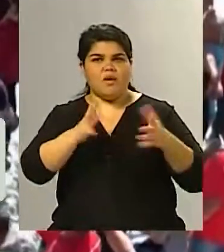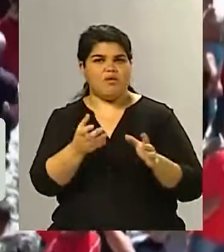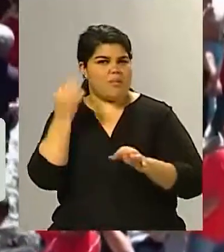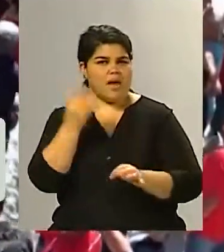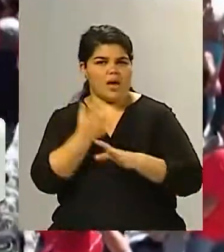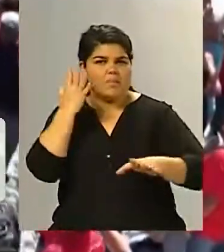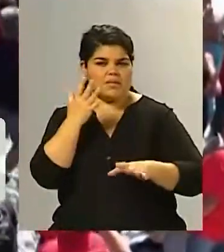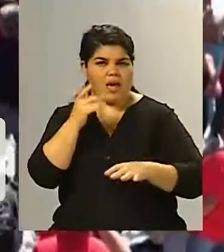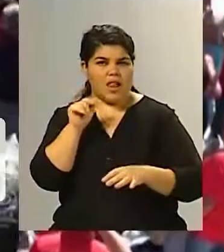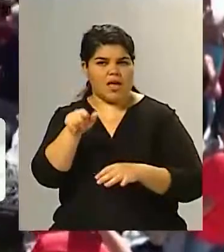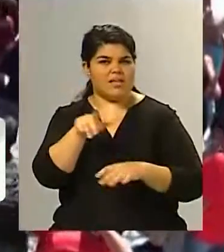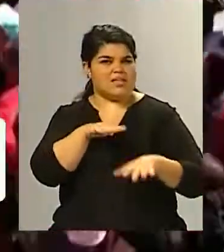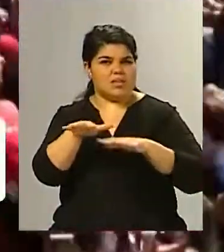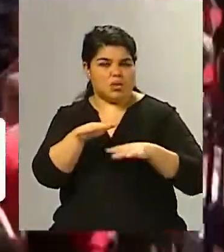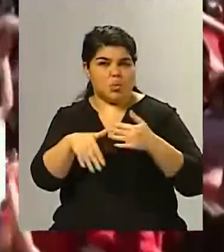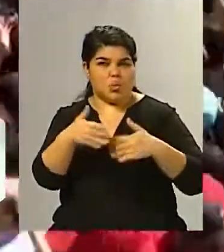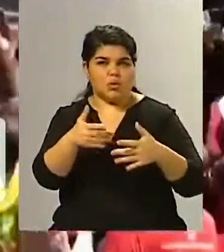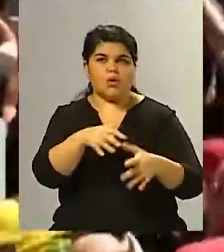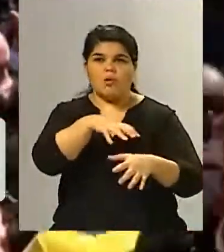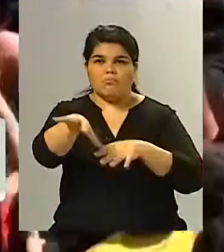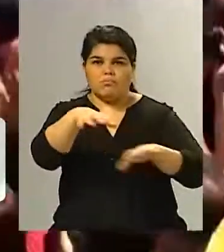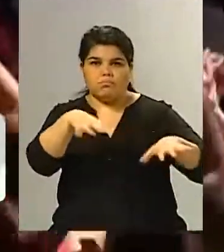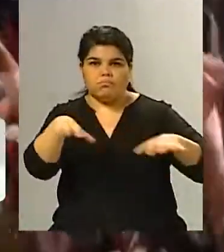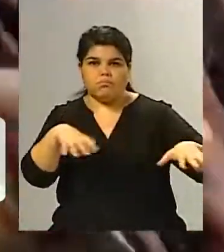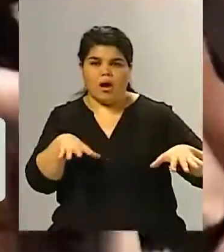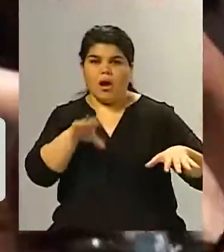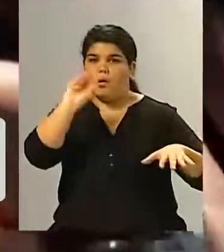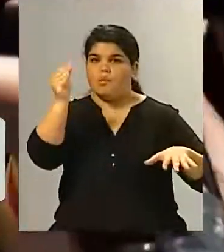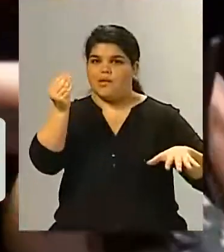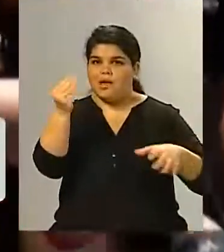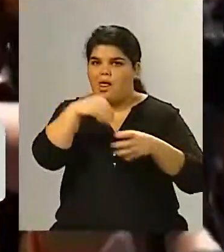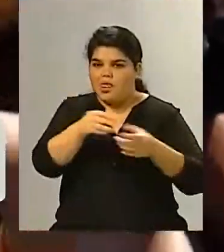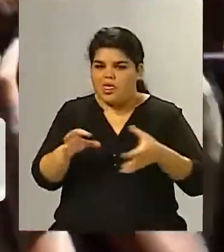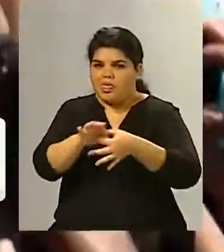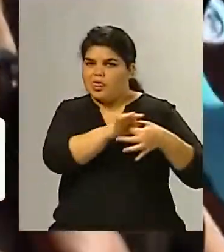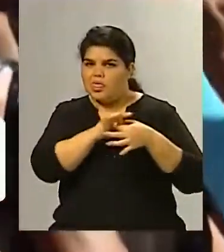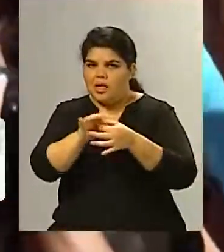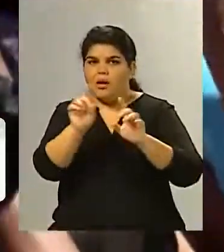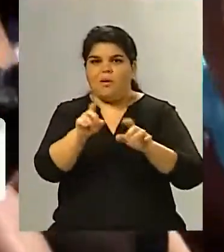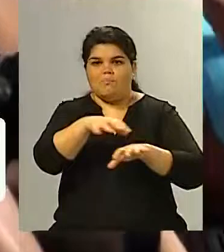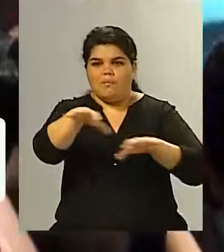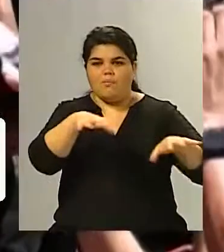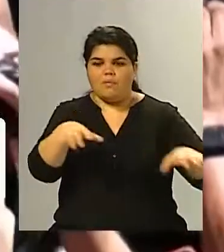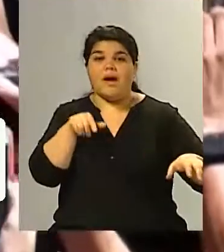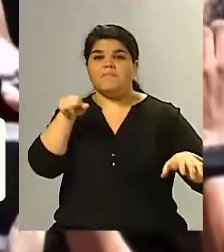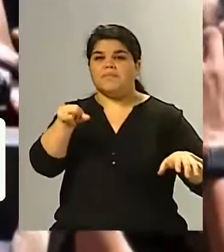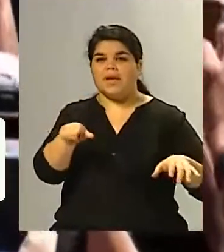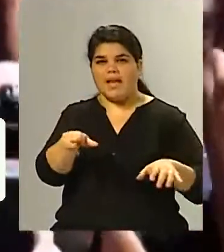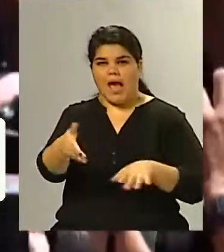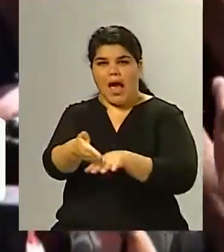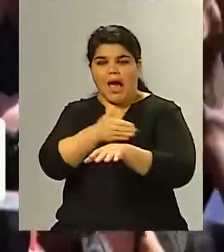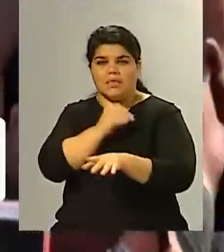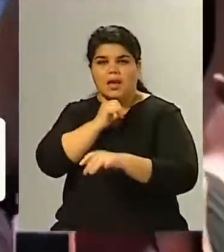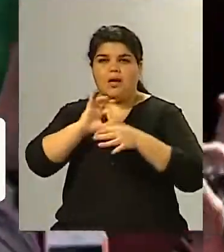su país, con una polarización muy fuerte. Él decía en sus palabras y en su campaña, decía que su objetivo